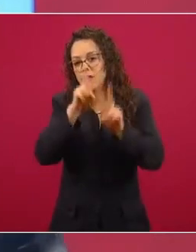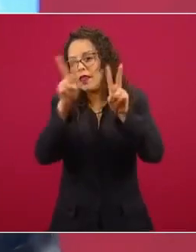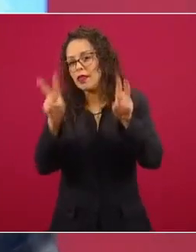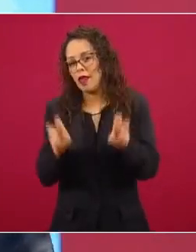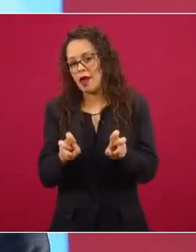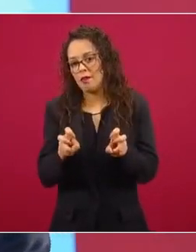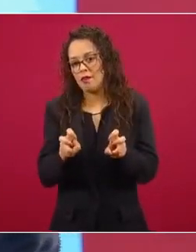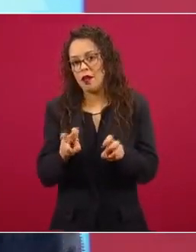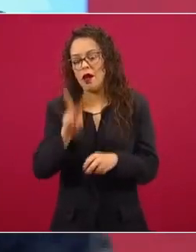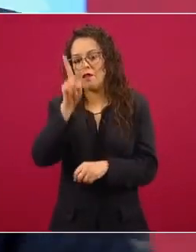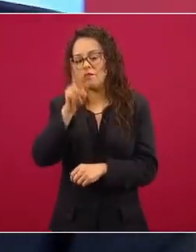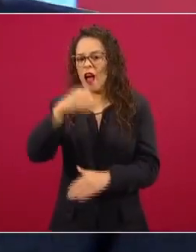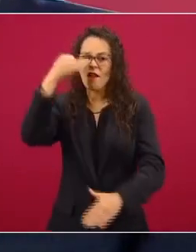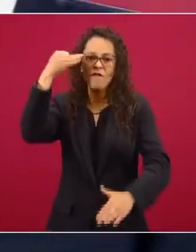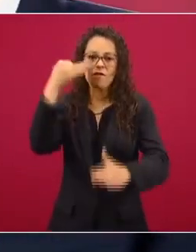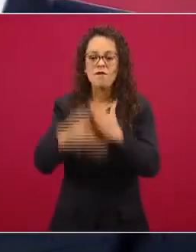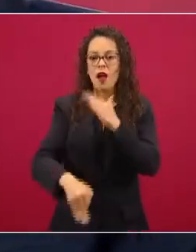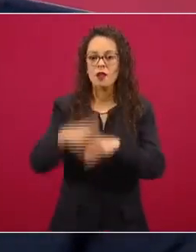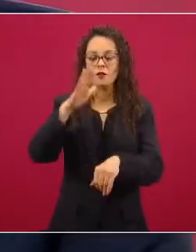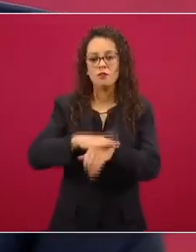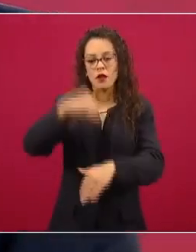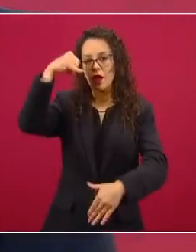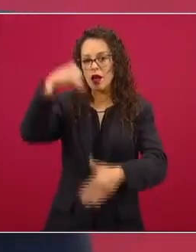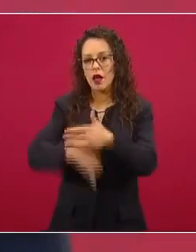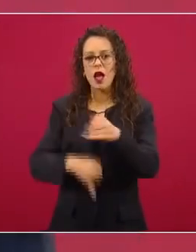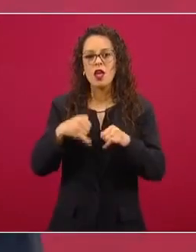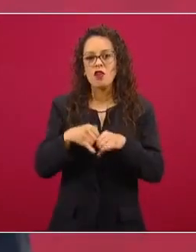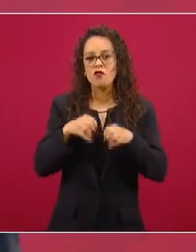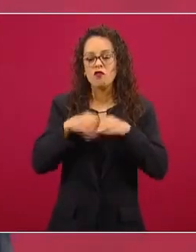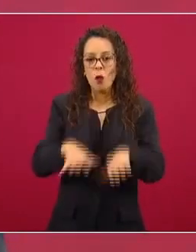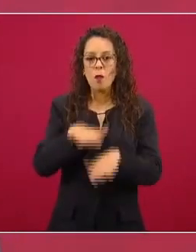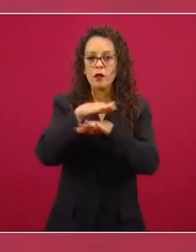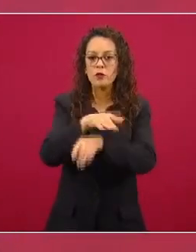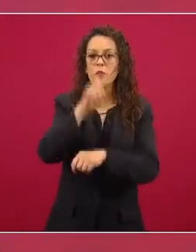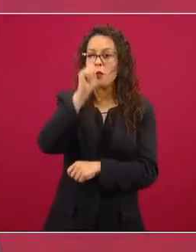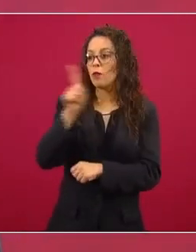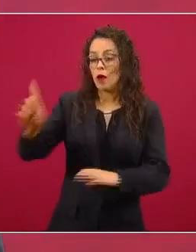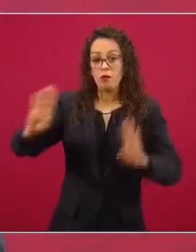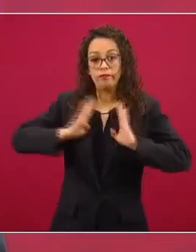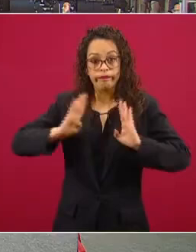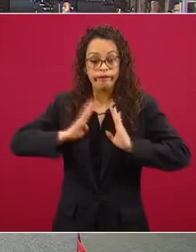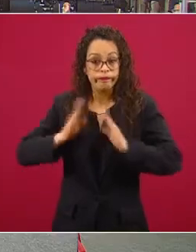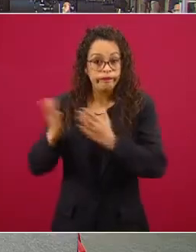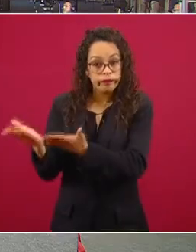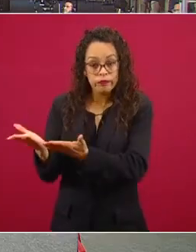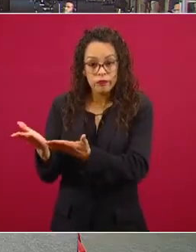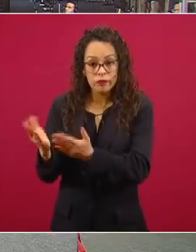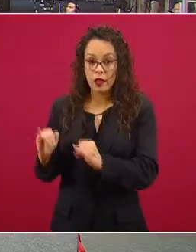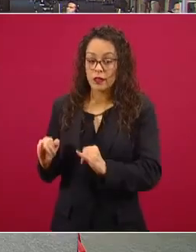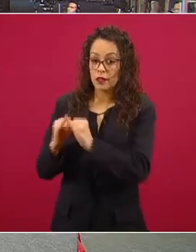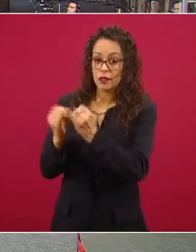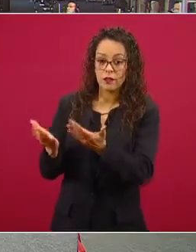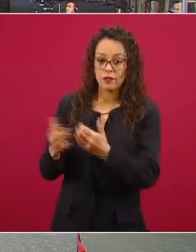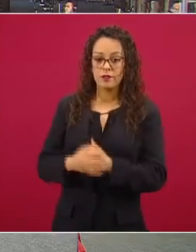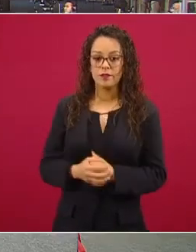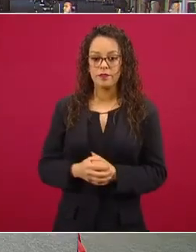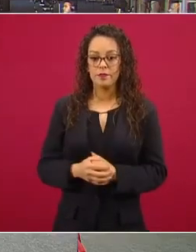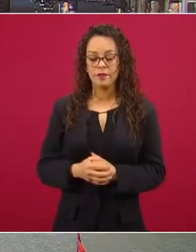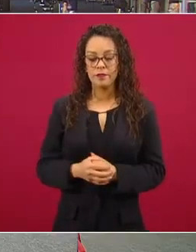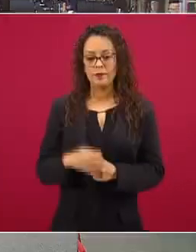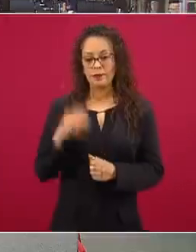un desconocimiento completo a lo que es la institución militar. Evidentemente, generales que hoy